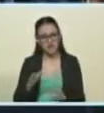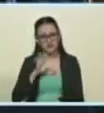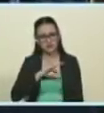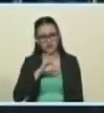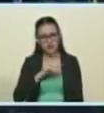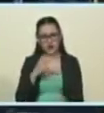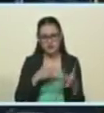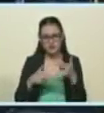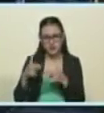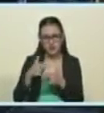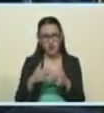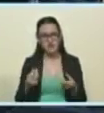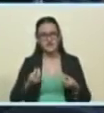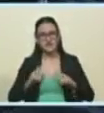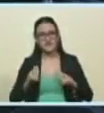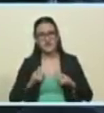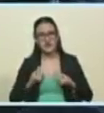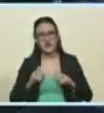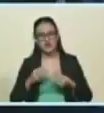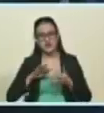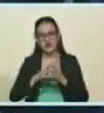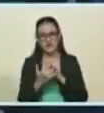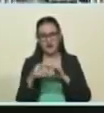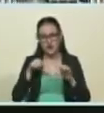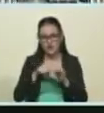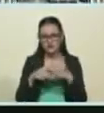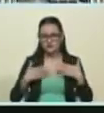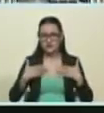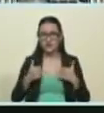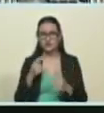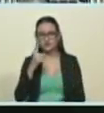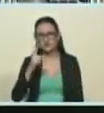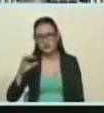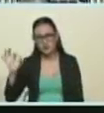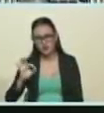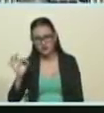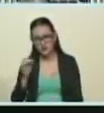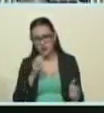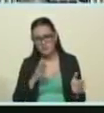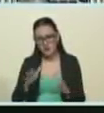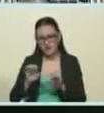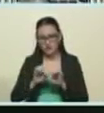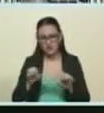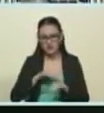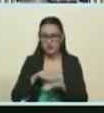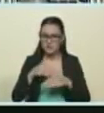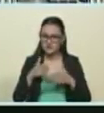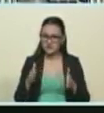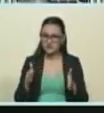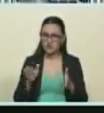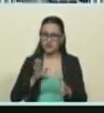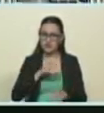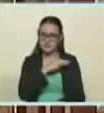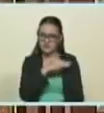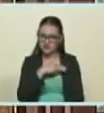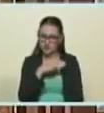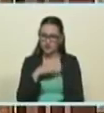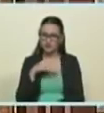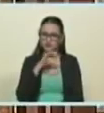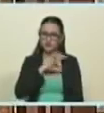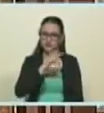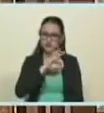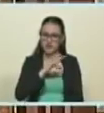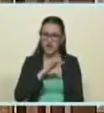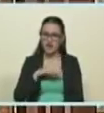construcción de vivienda, barrio adentro, salud, 100%, los planes educativos, las misiones sociales, la misión en